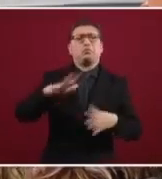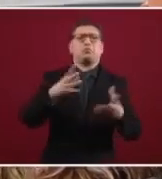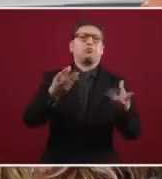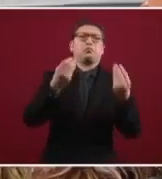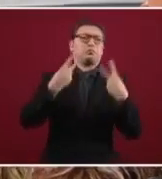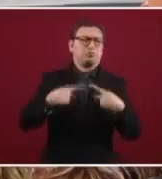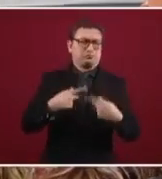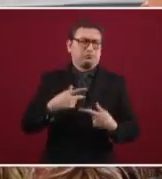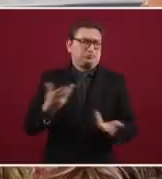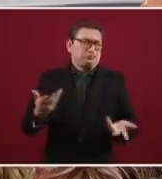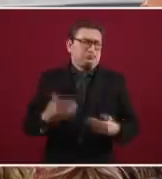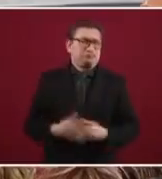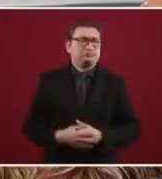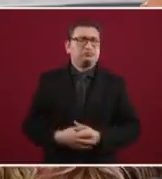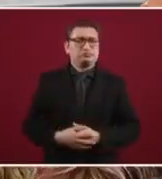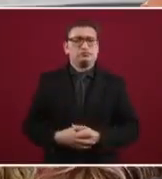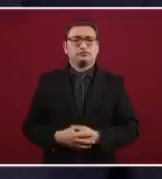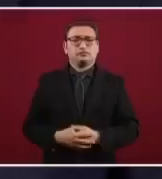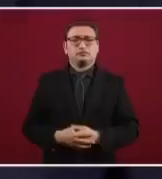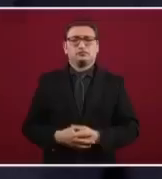muchos.